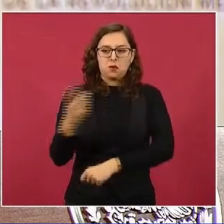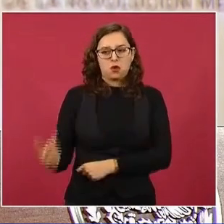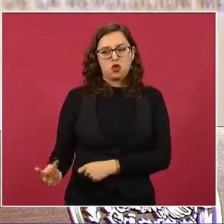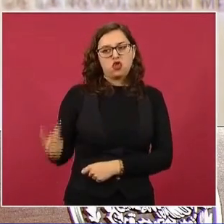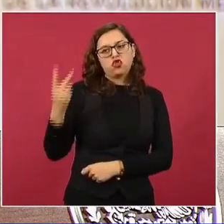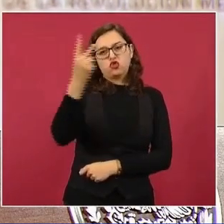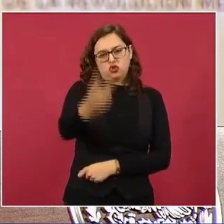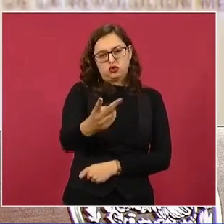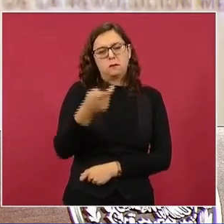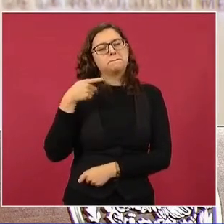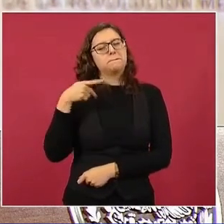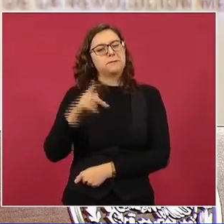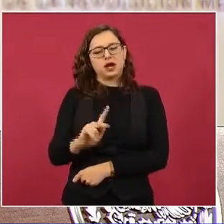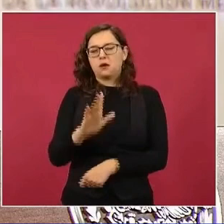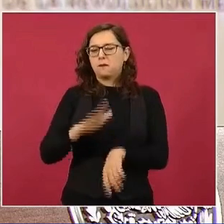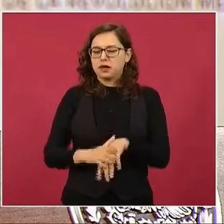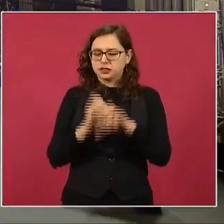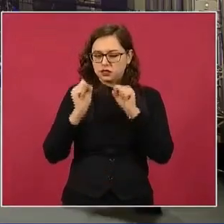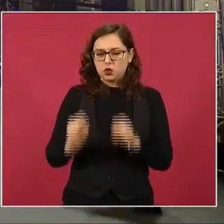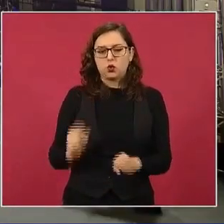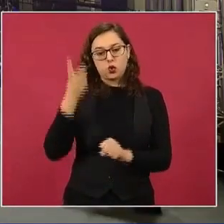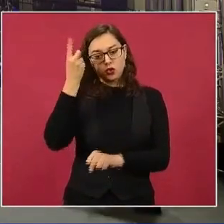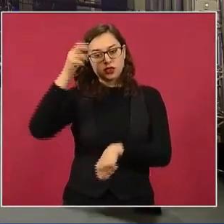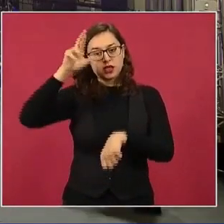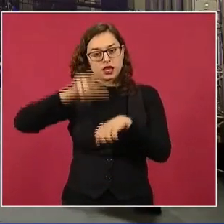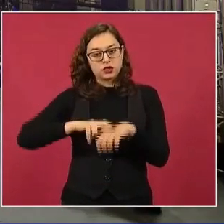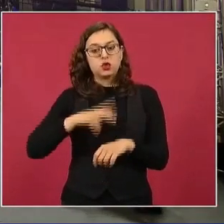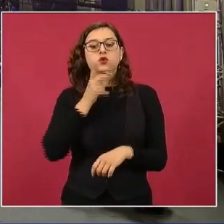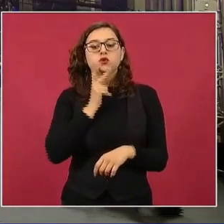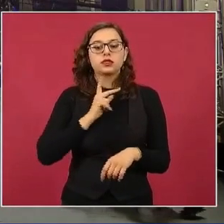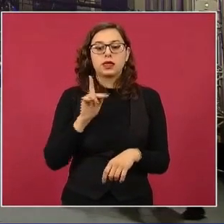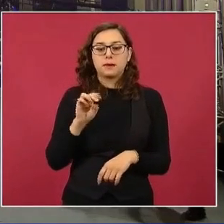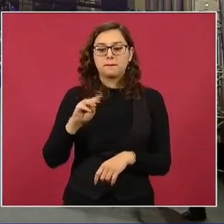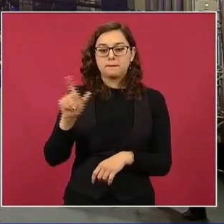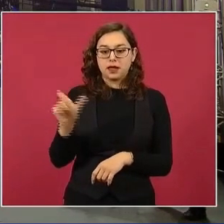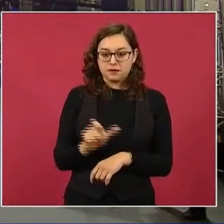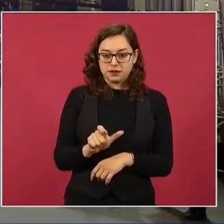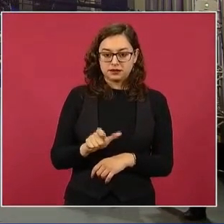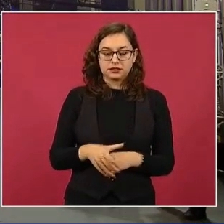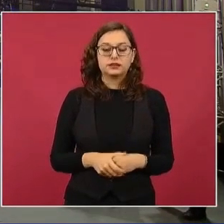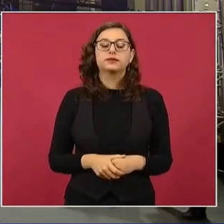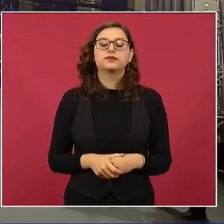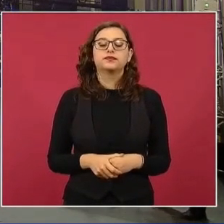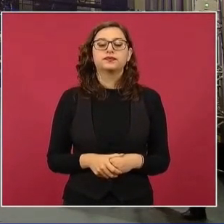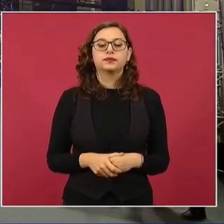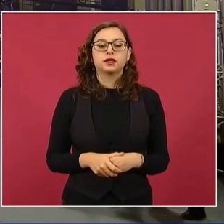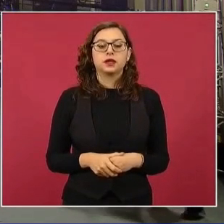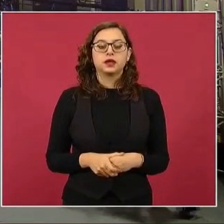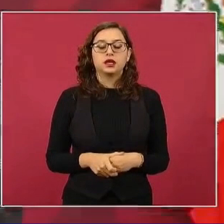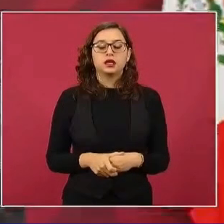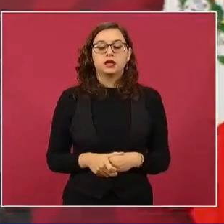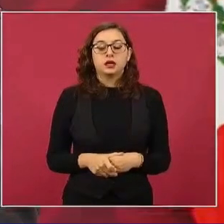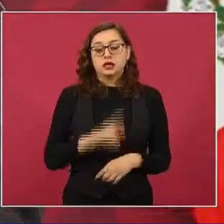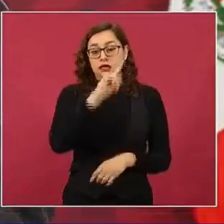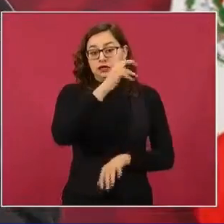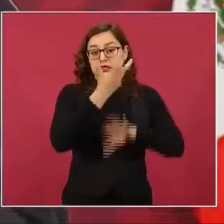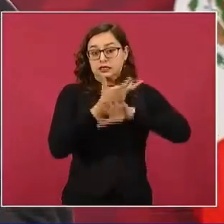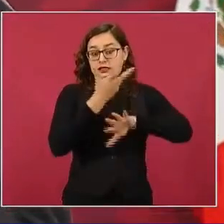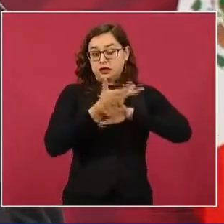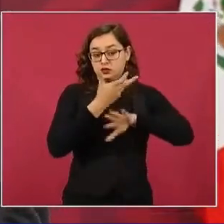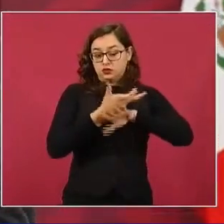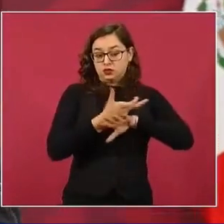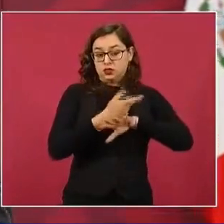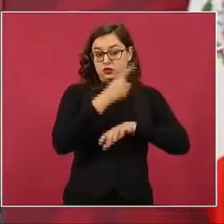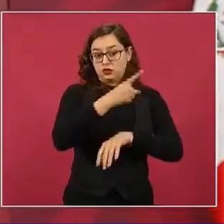el director de Pemex. Va a estar la secretaria de Energía del gobierno de Estados Unidos en